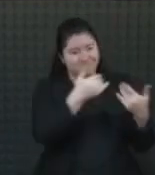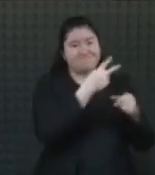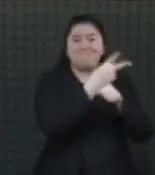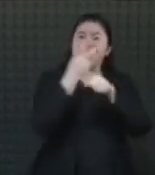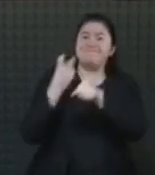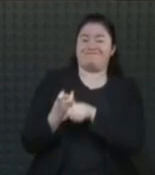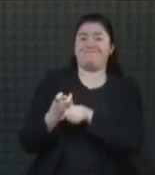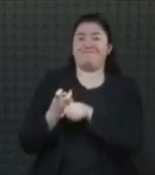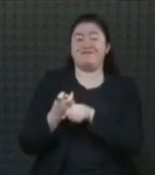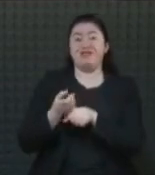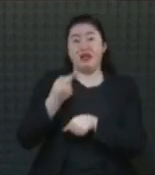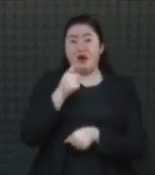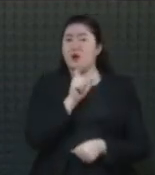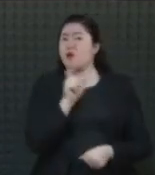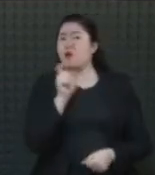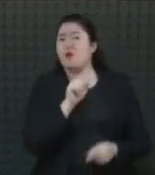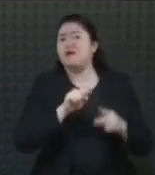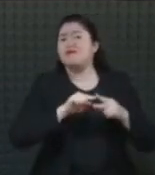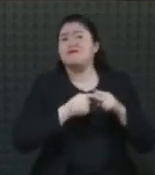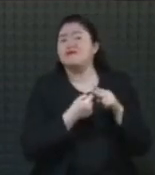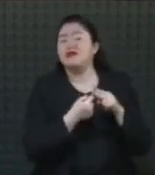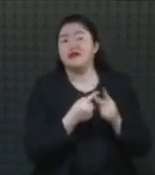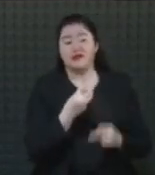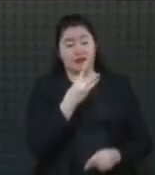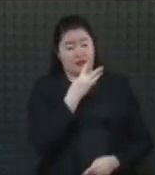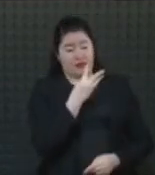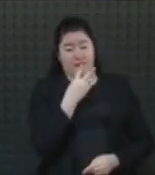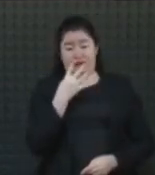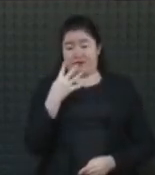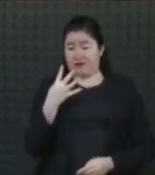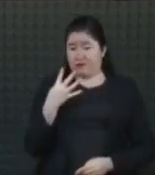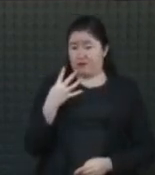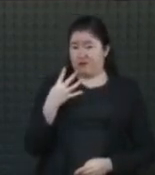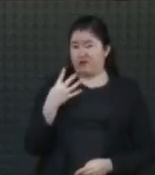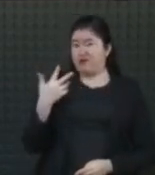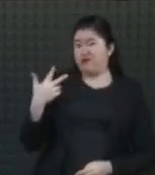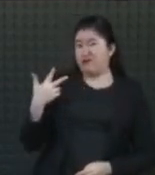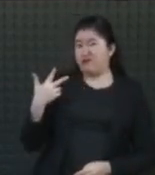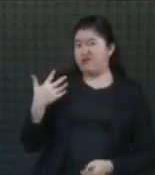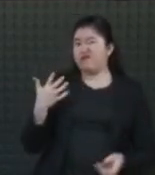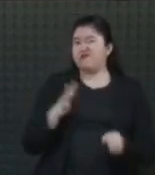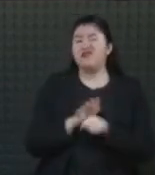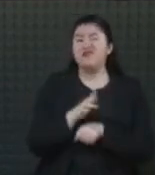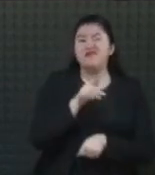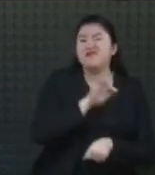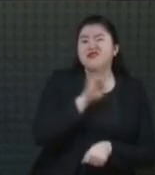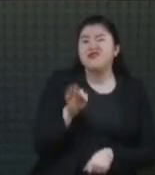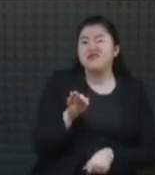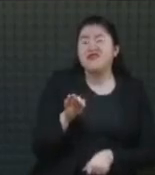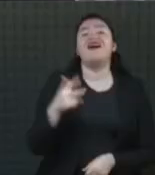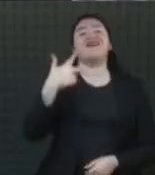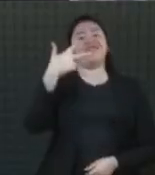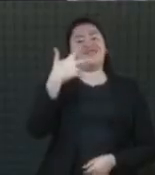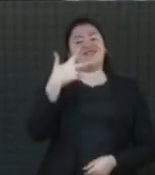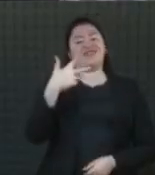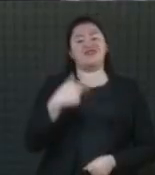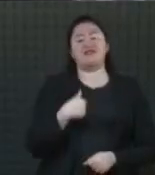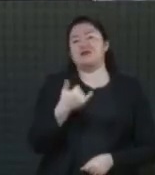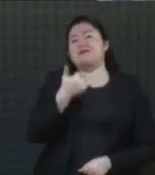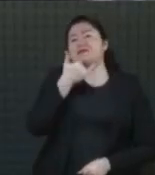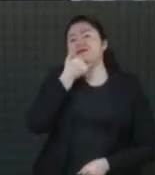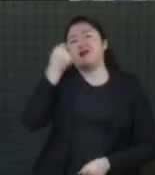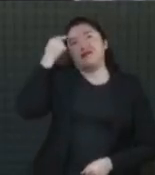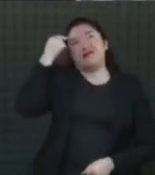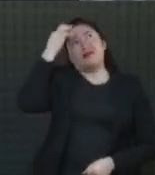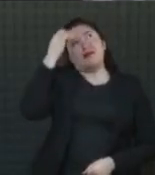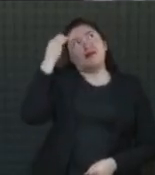feria que empieza el día 3, 4, 5, 8, 8, el 8, mi disco duro auxiliar es